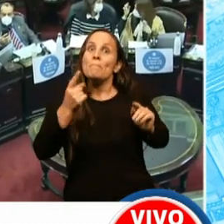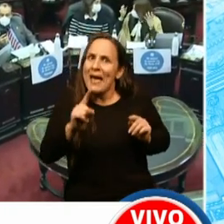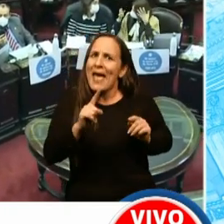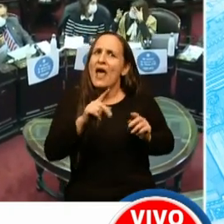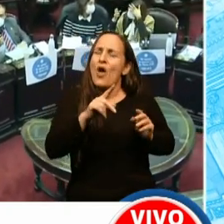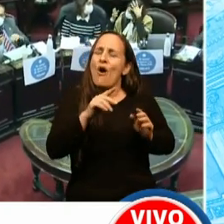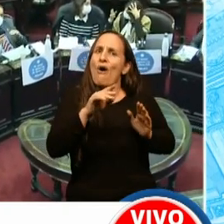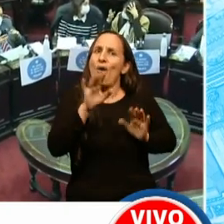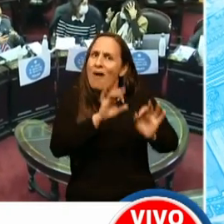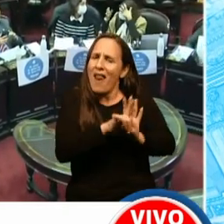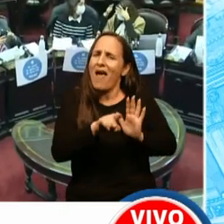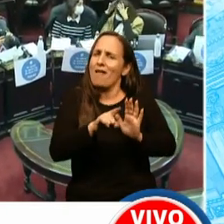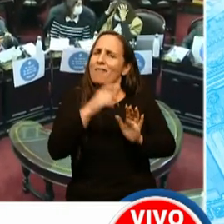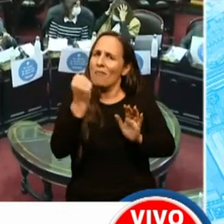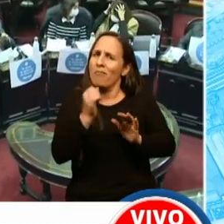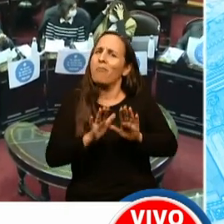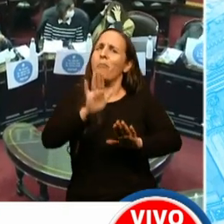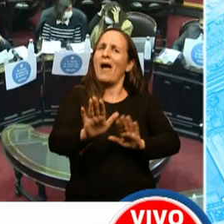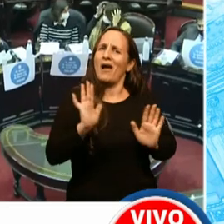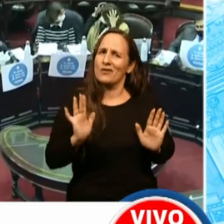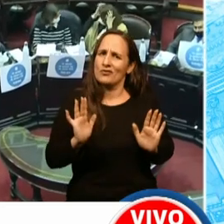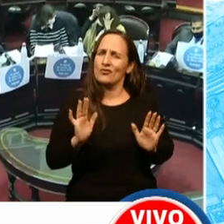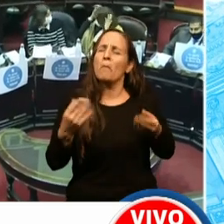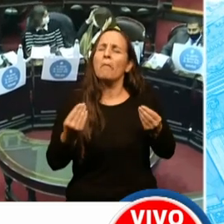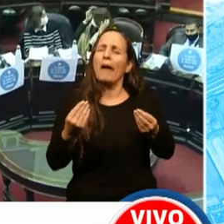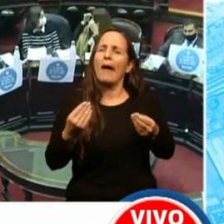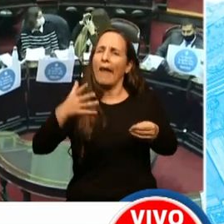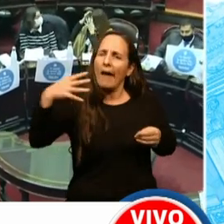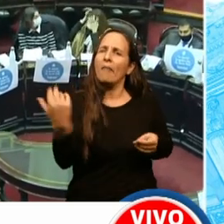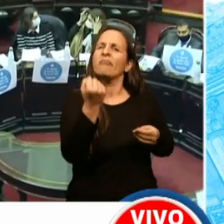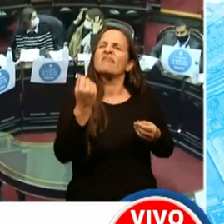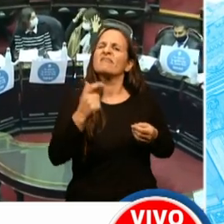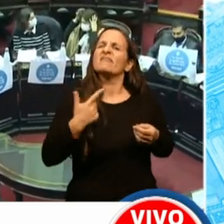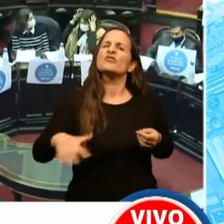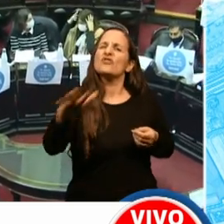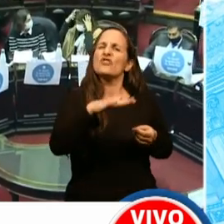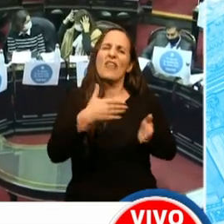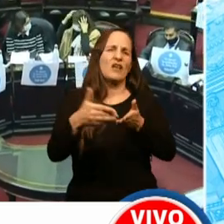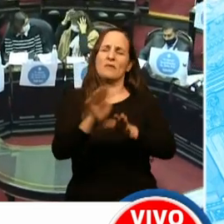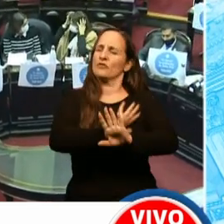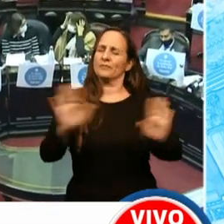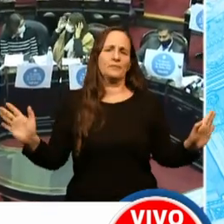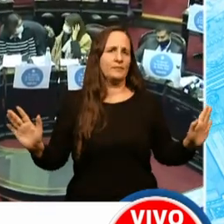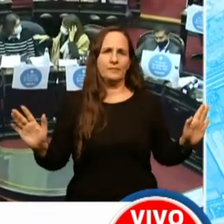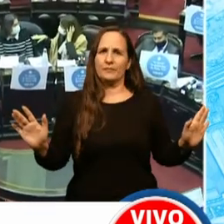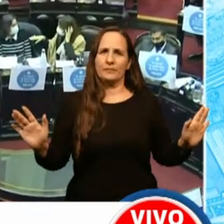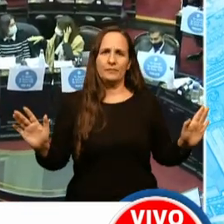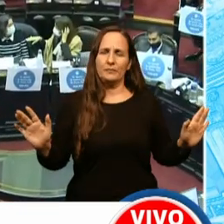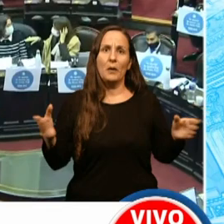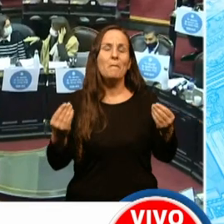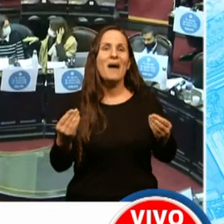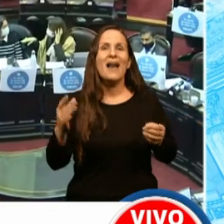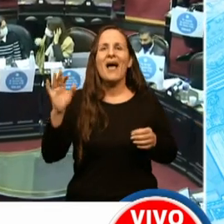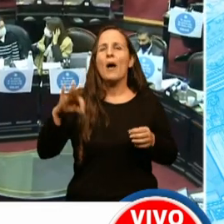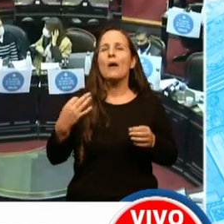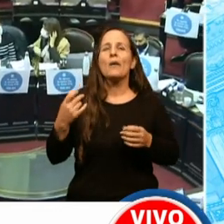paso importante y es un paso importante para lograr una sociedad sin discriminación para que las historias personales